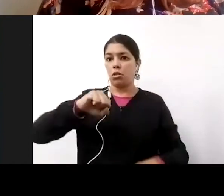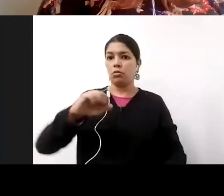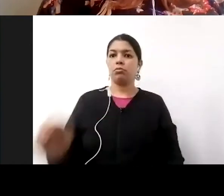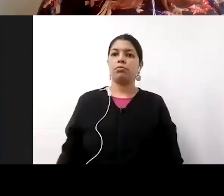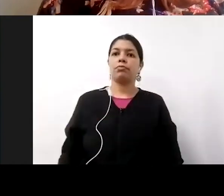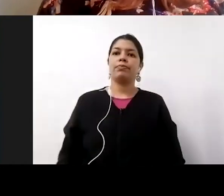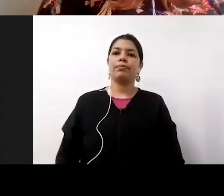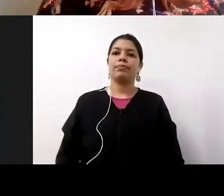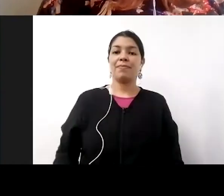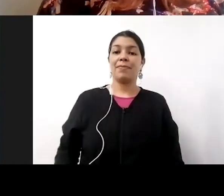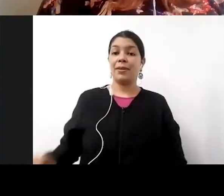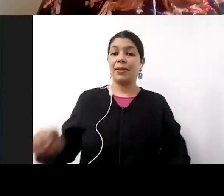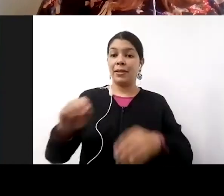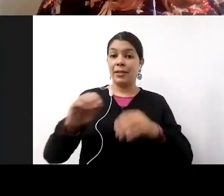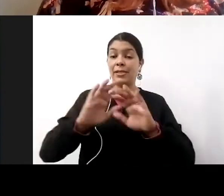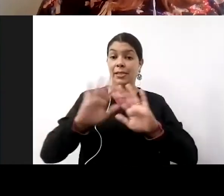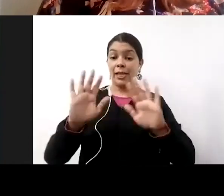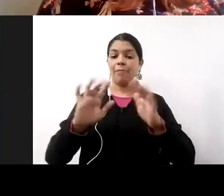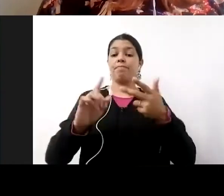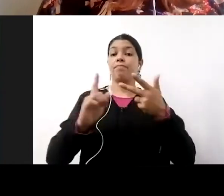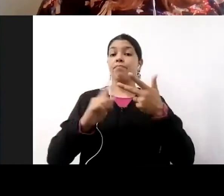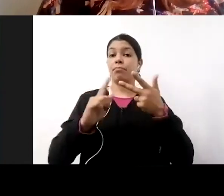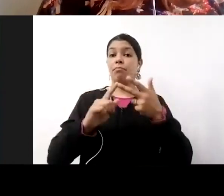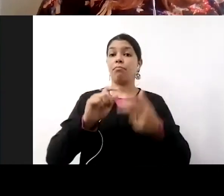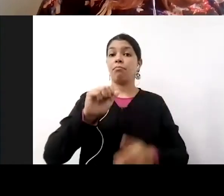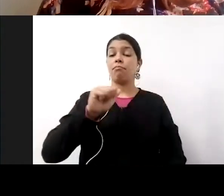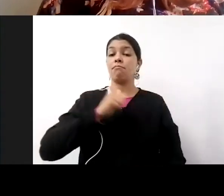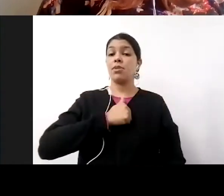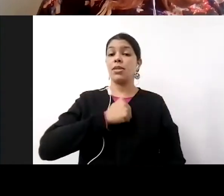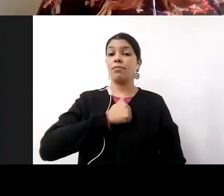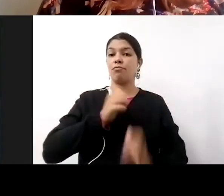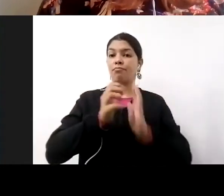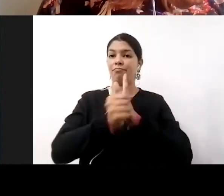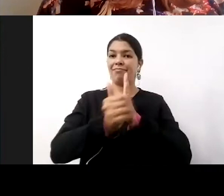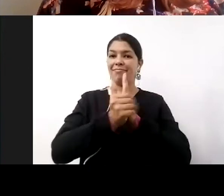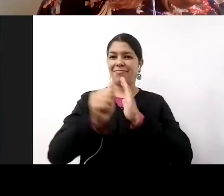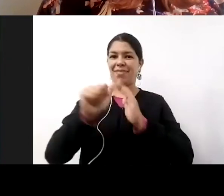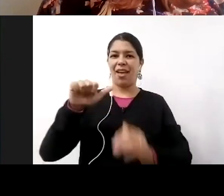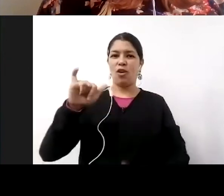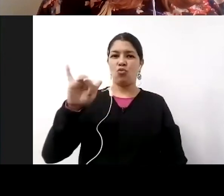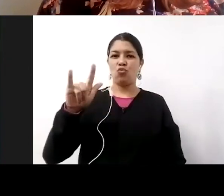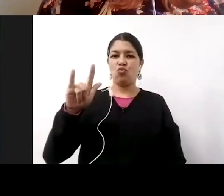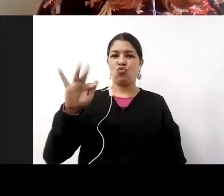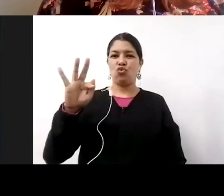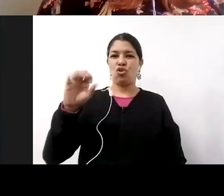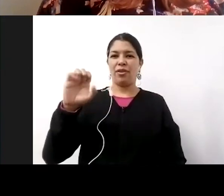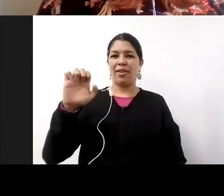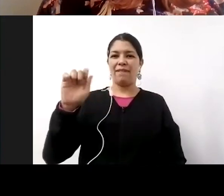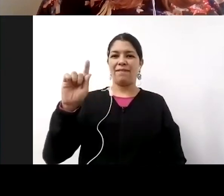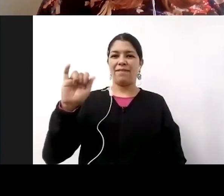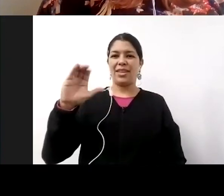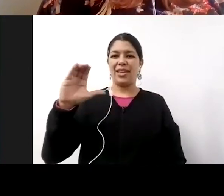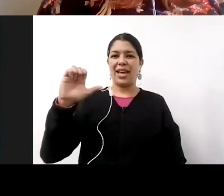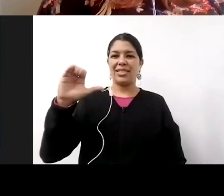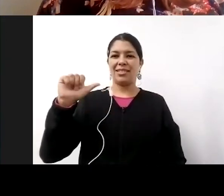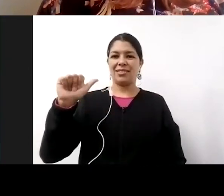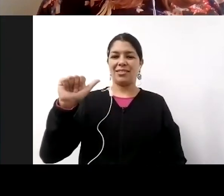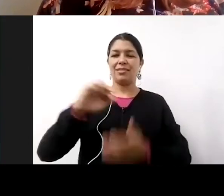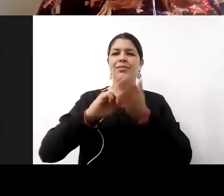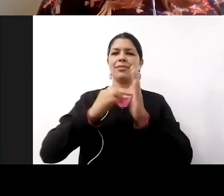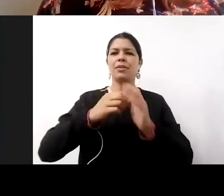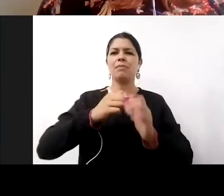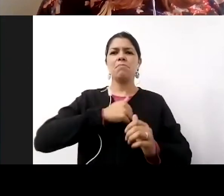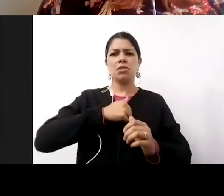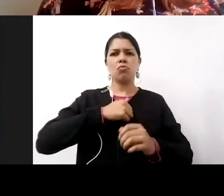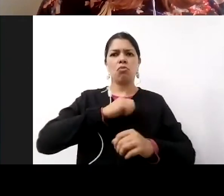Por otro lado, tenemos la autoeficacia, que hace referencia a la confianza que tenemos en nuestras capacidades, a